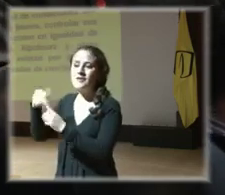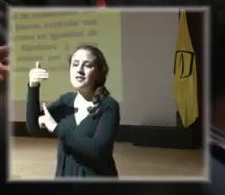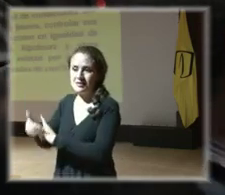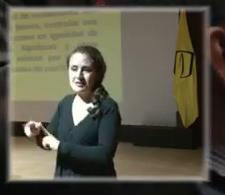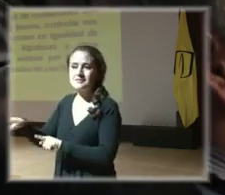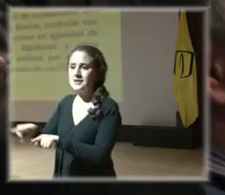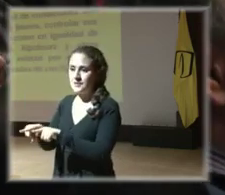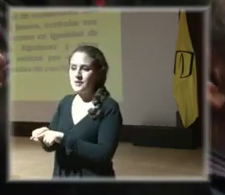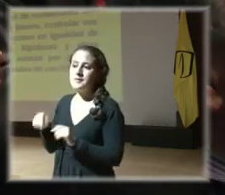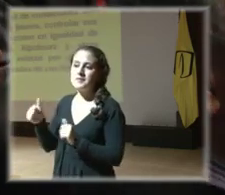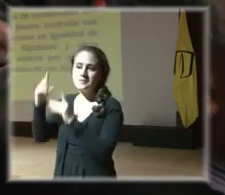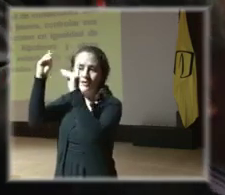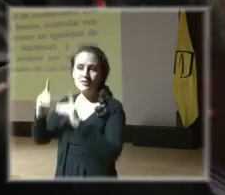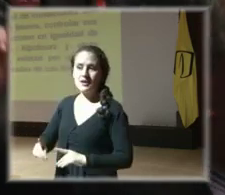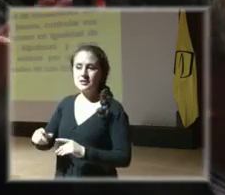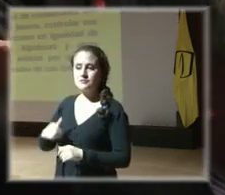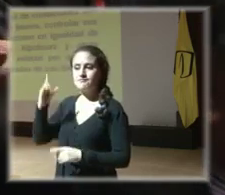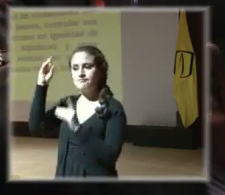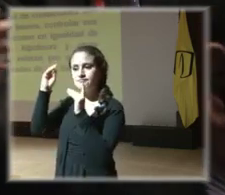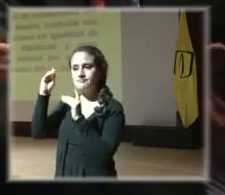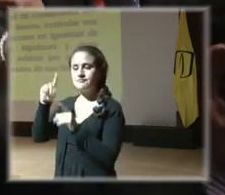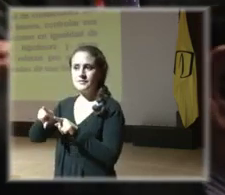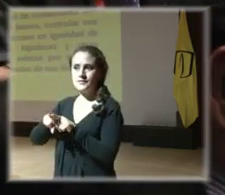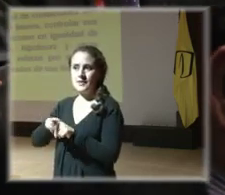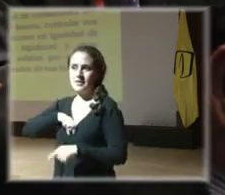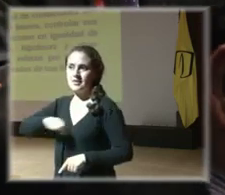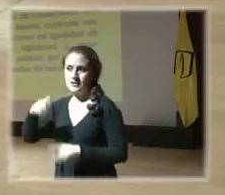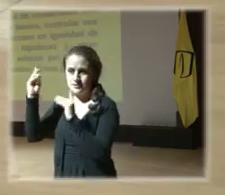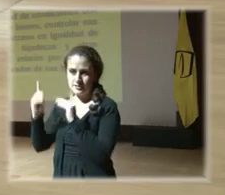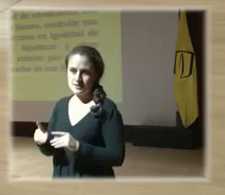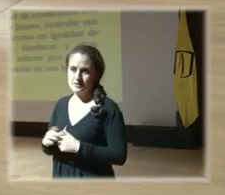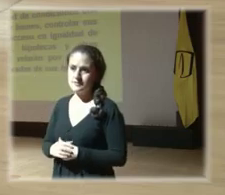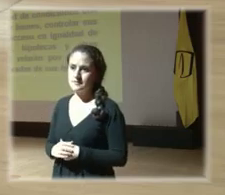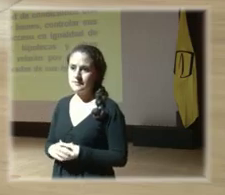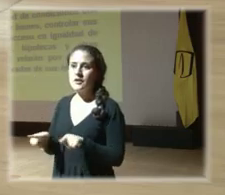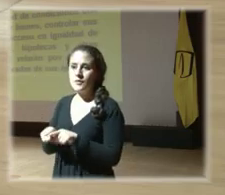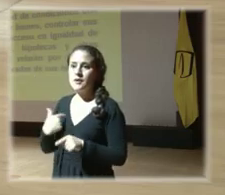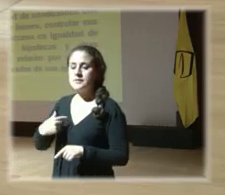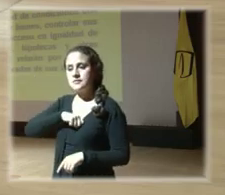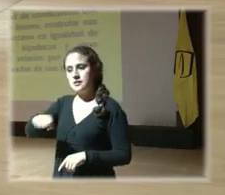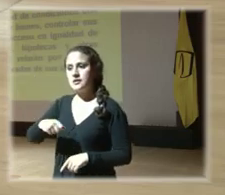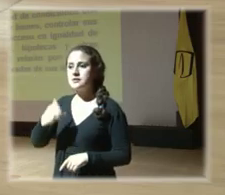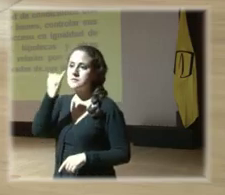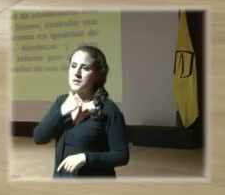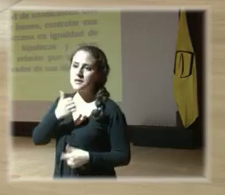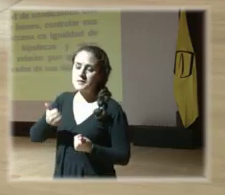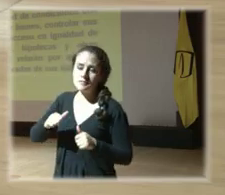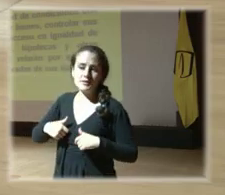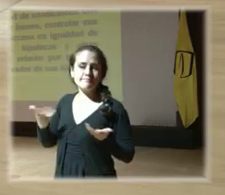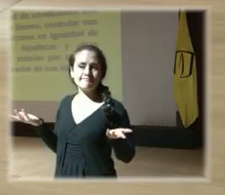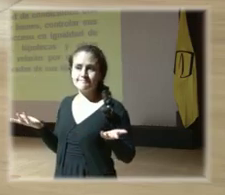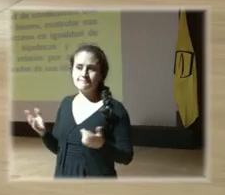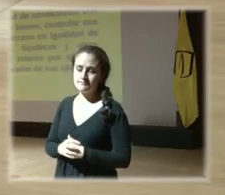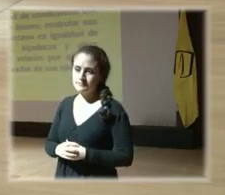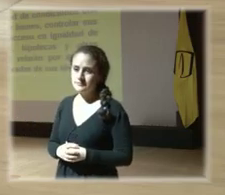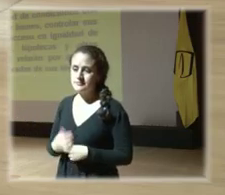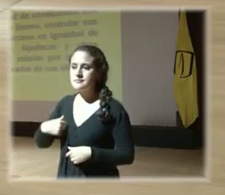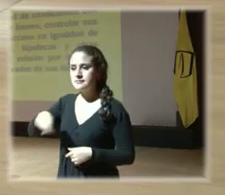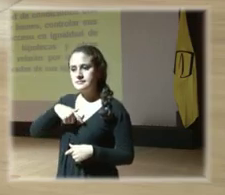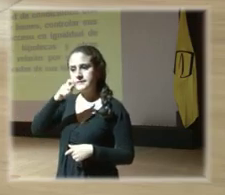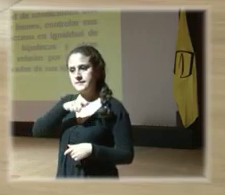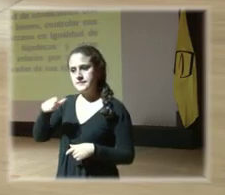derecho, el derecho a decidir y el derecho también, como se ha dicho muchas veces, pues a equivocarse, pero como personas, pues